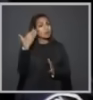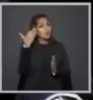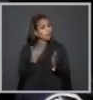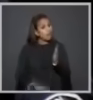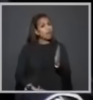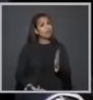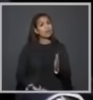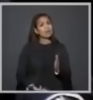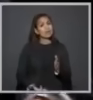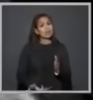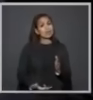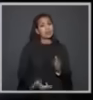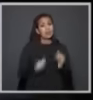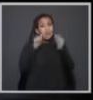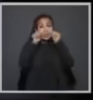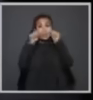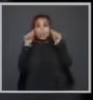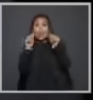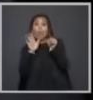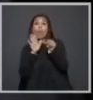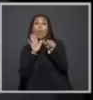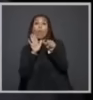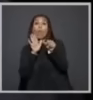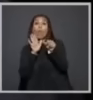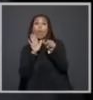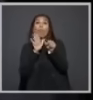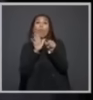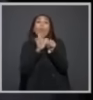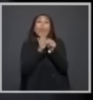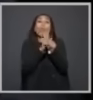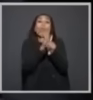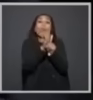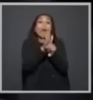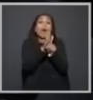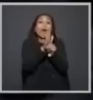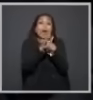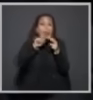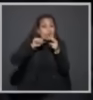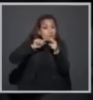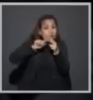atender las causas que han originado la inseguridad y la violencia.